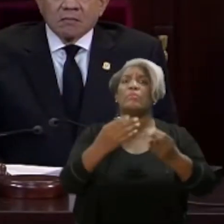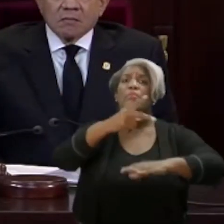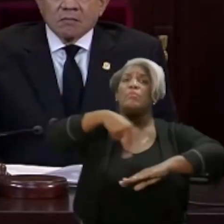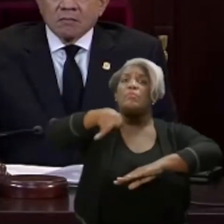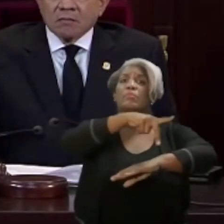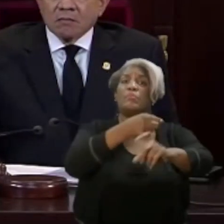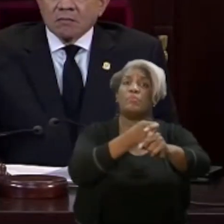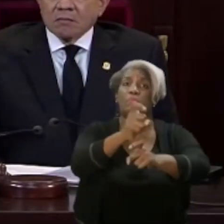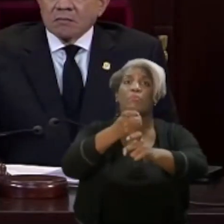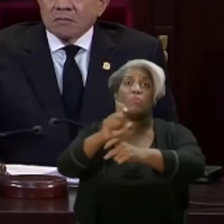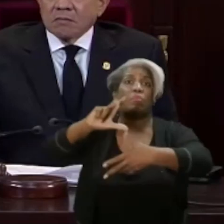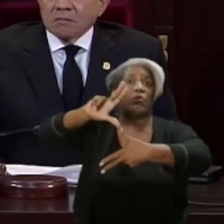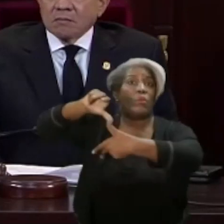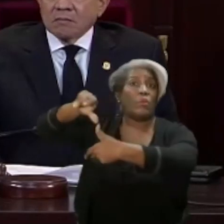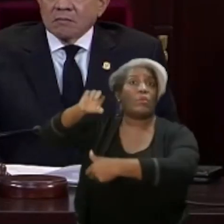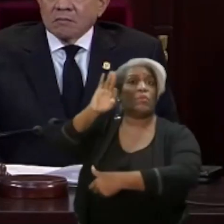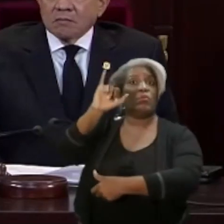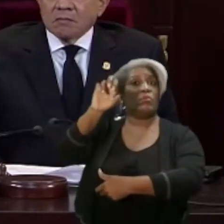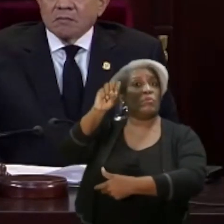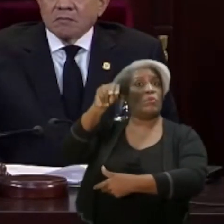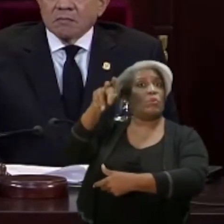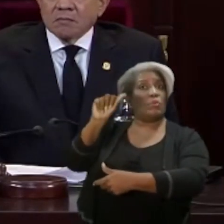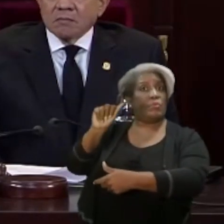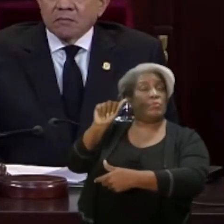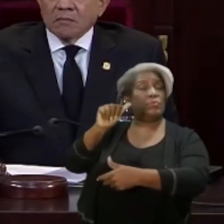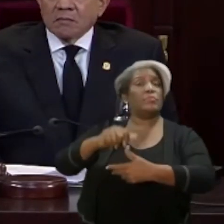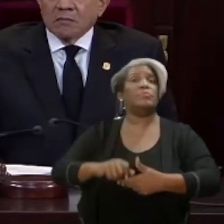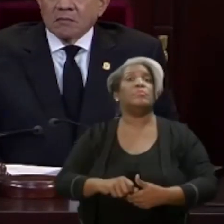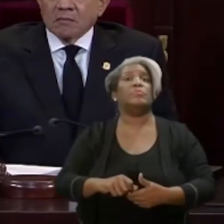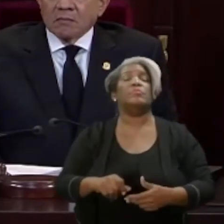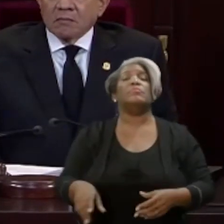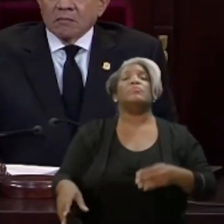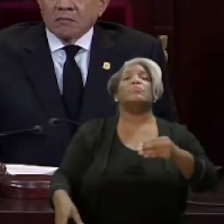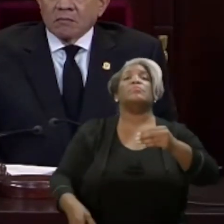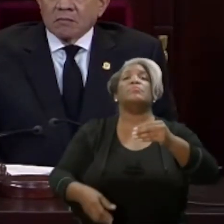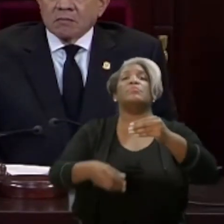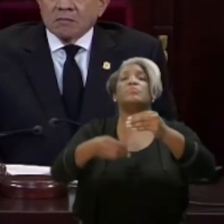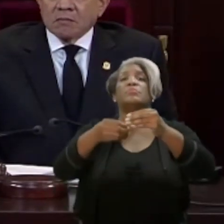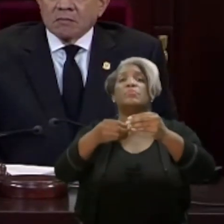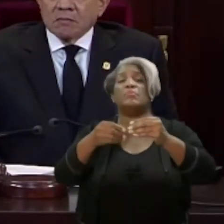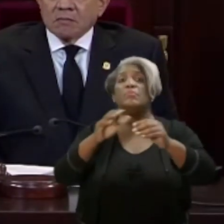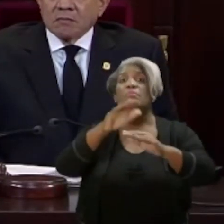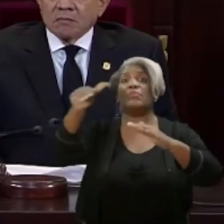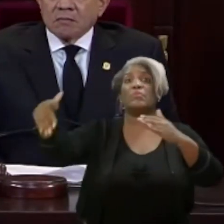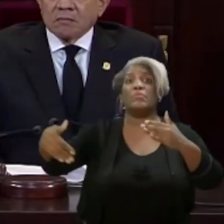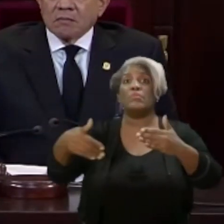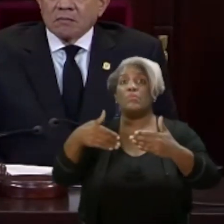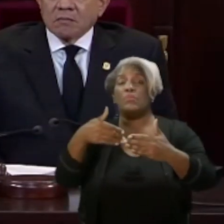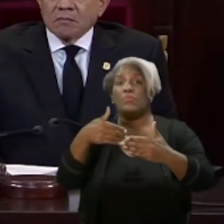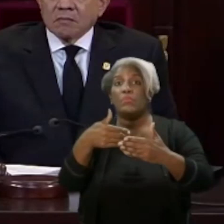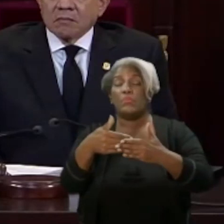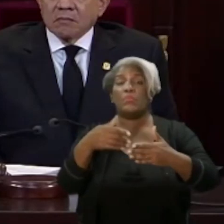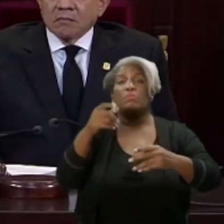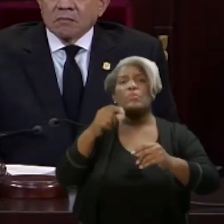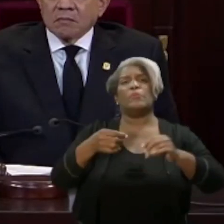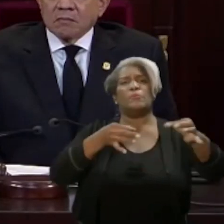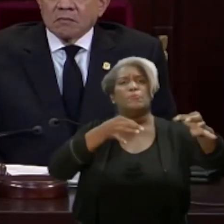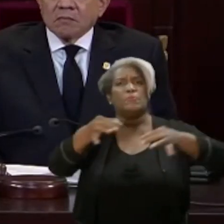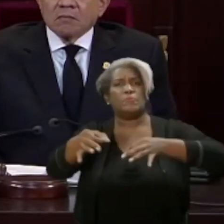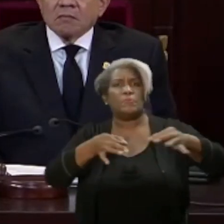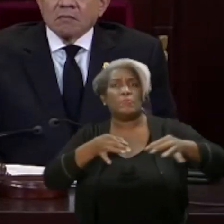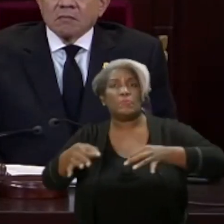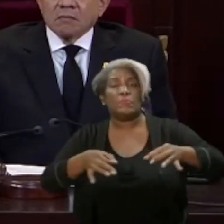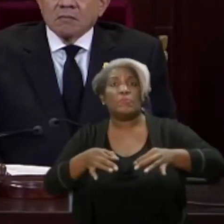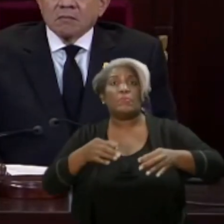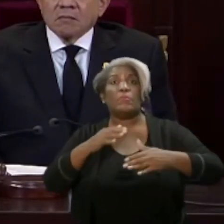alcanzando a 37,168 hogares. Y en este apartado de protección social, me quiero referir también a los